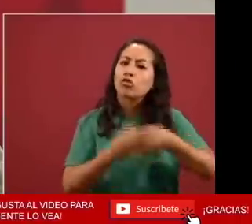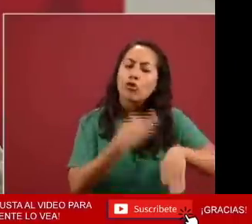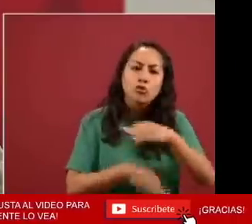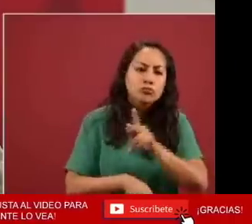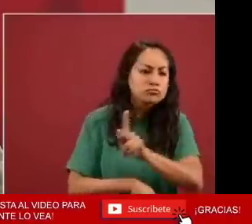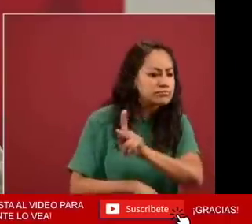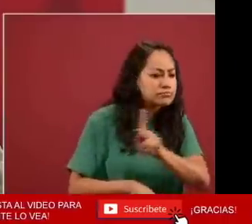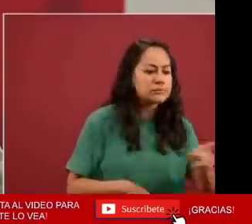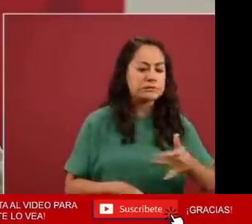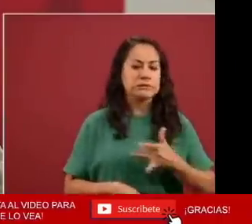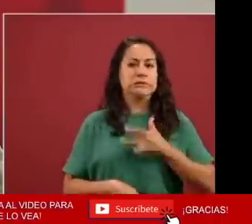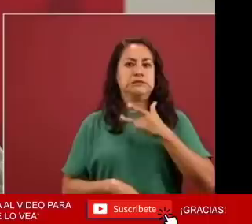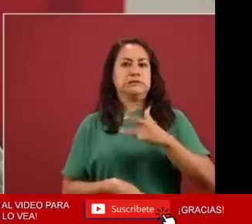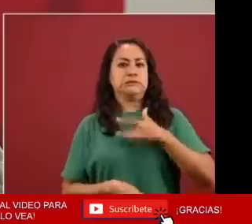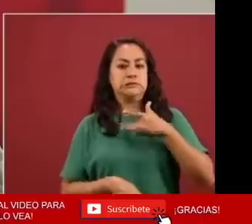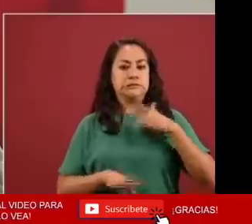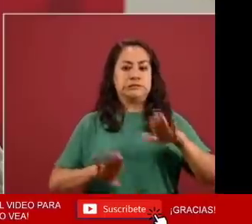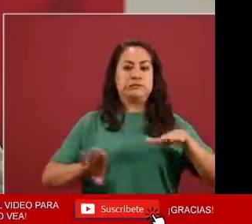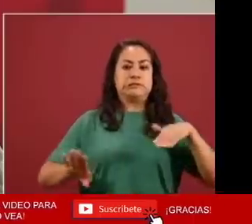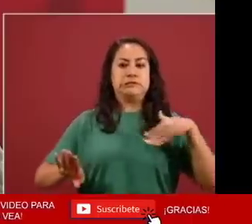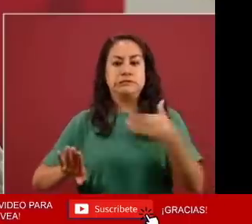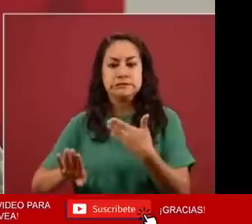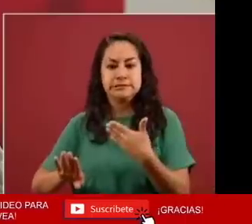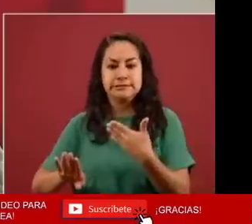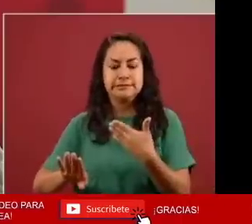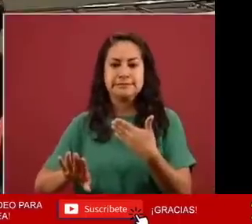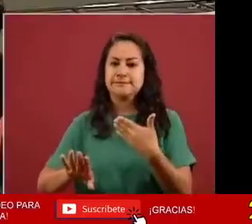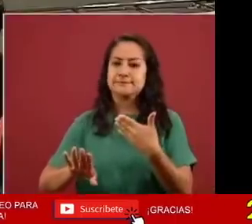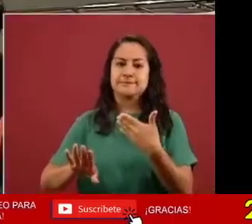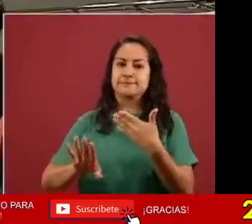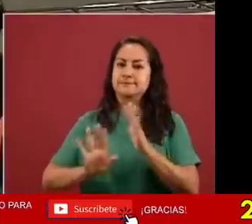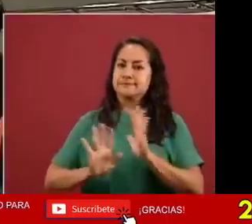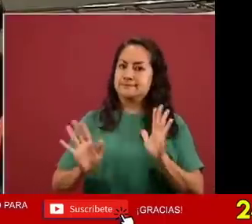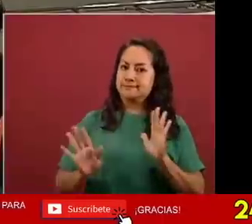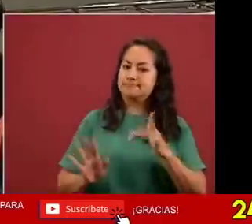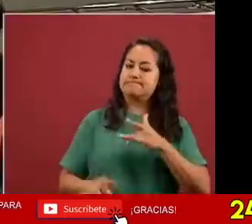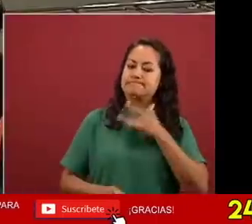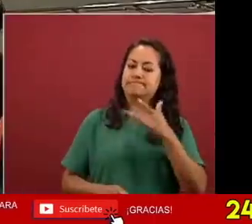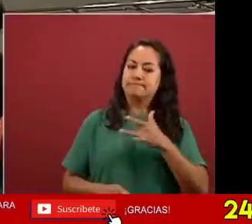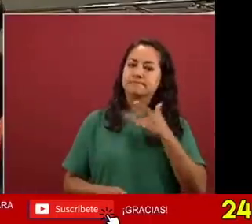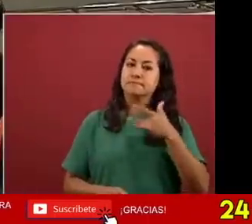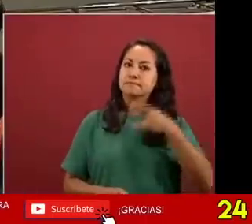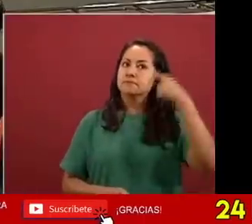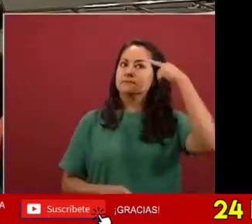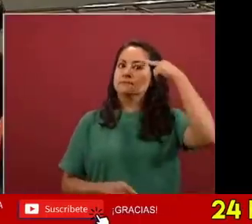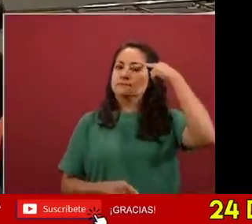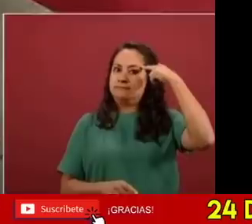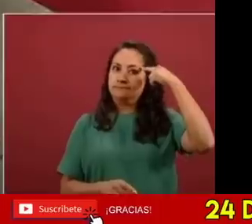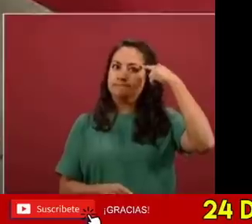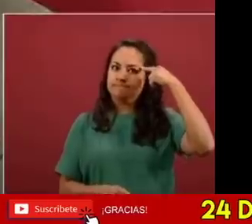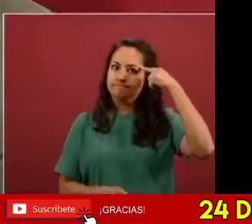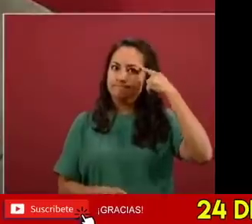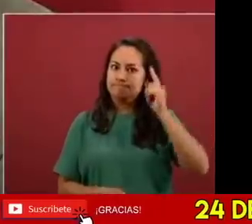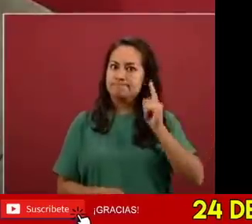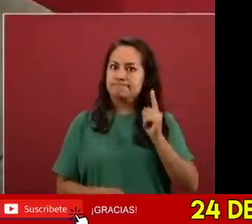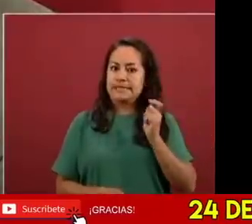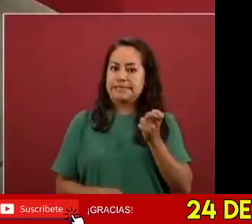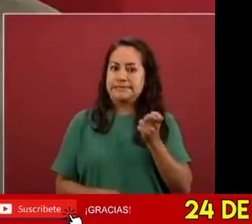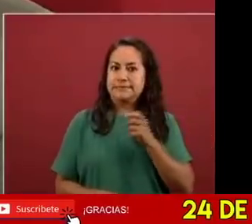una conducta delictiva presuntamente delictiva como es esta sepan que esto no se puede